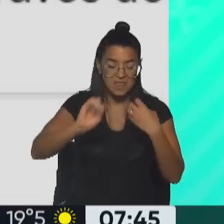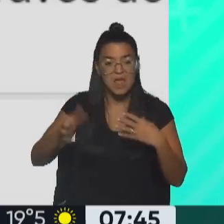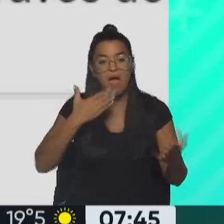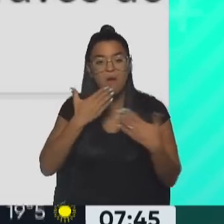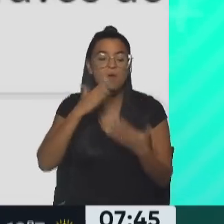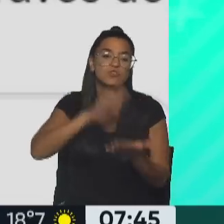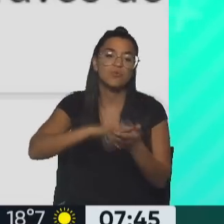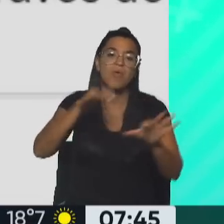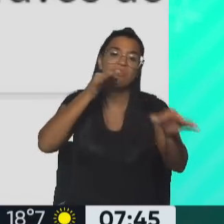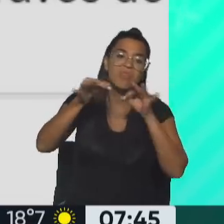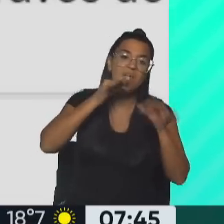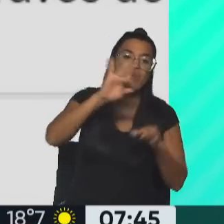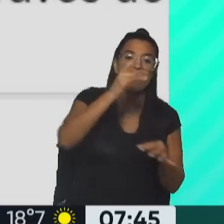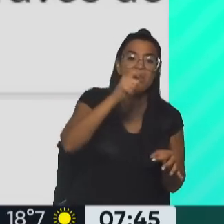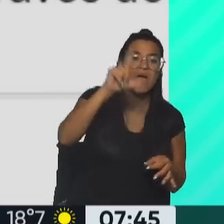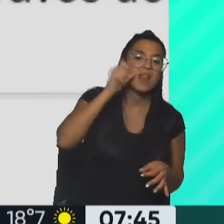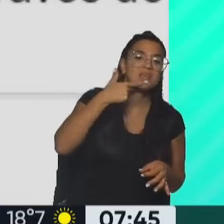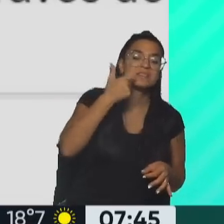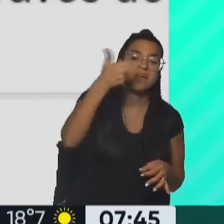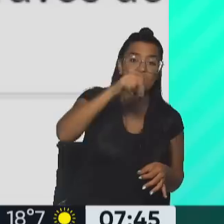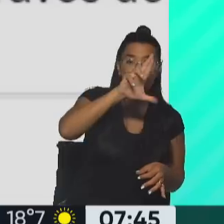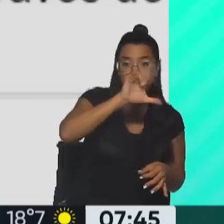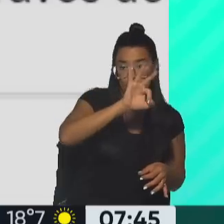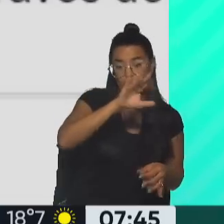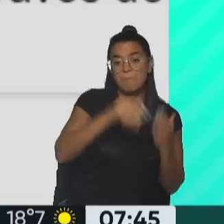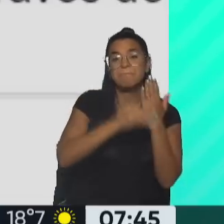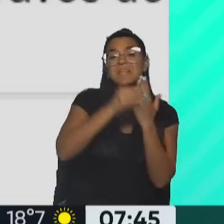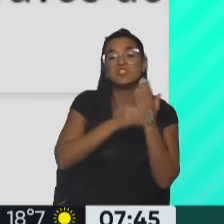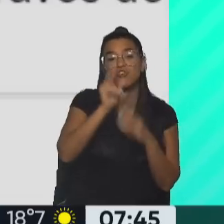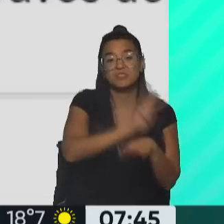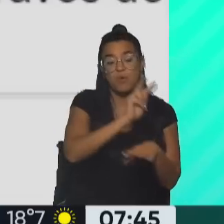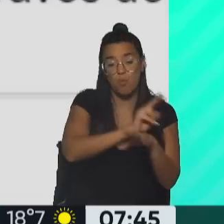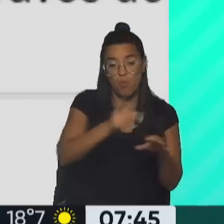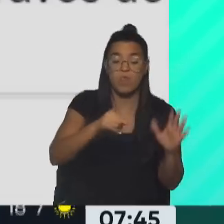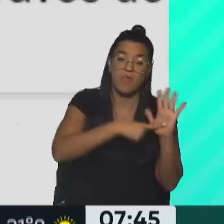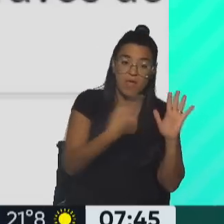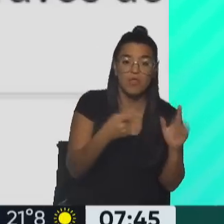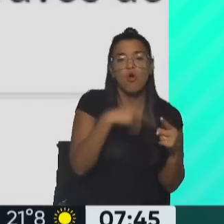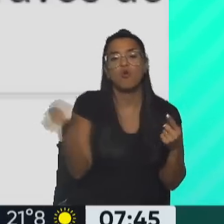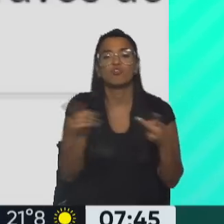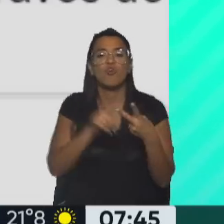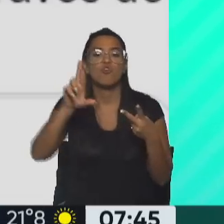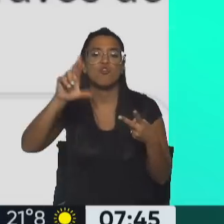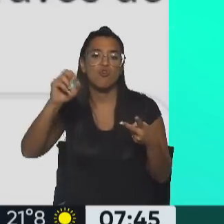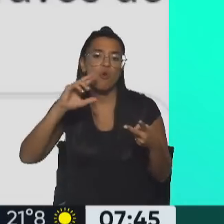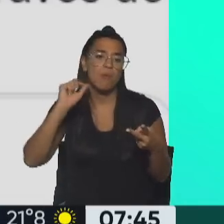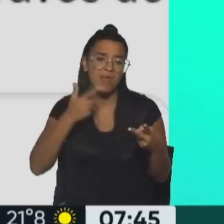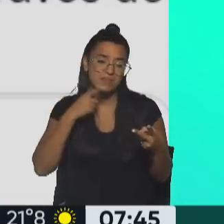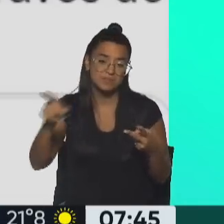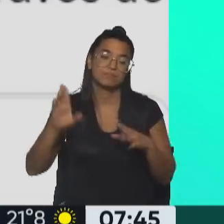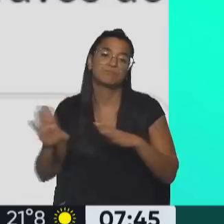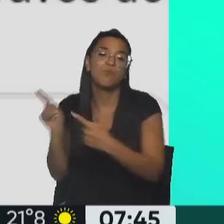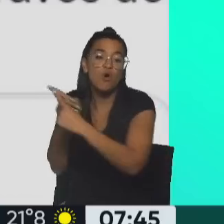del diálogo entre D'Alessandro, ministro de Seguridad de la Ciudad de Buenos Aires, y Silvio Robles, mano derecha del Supremo